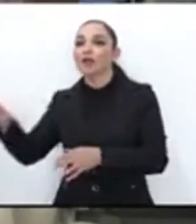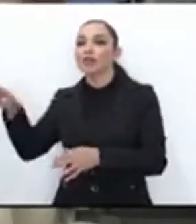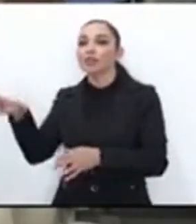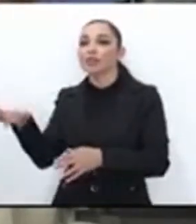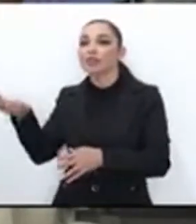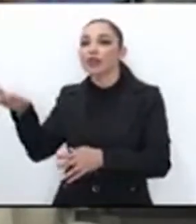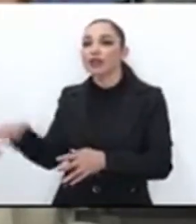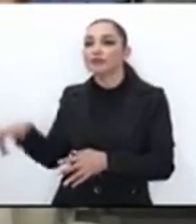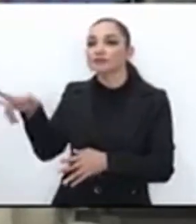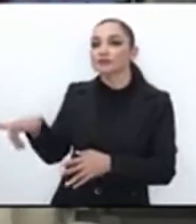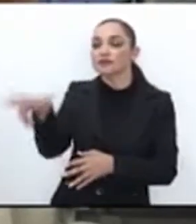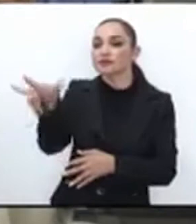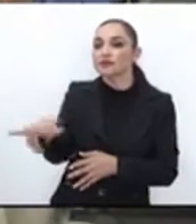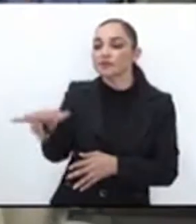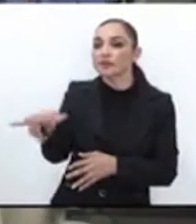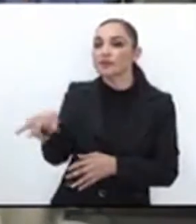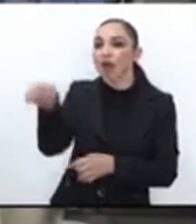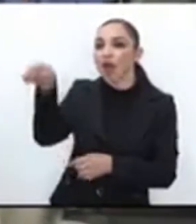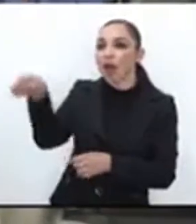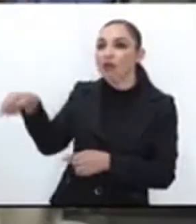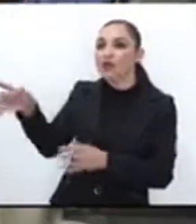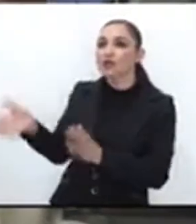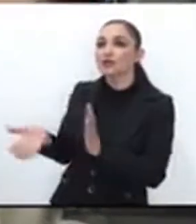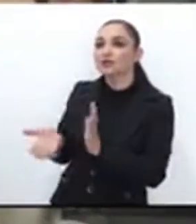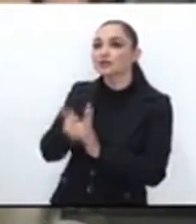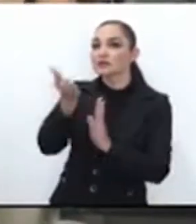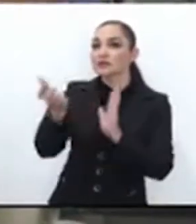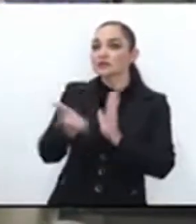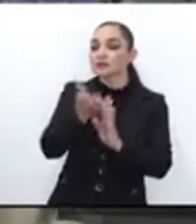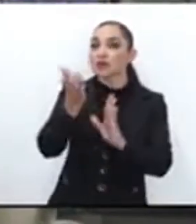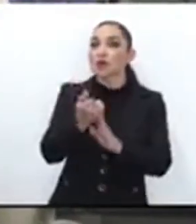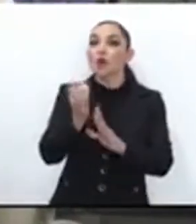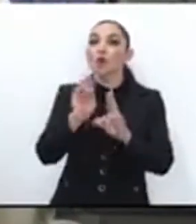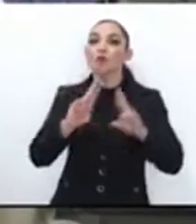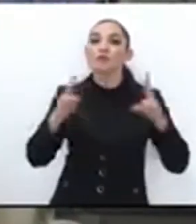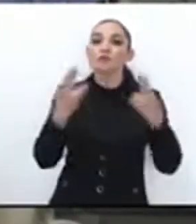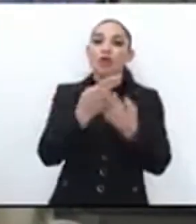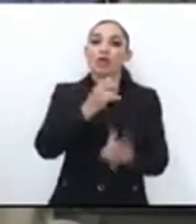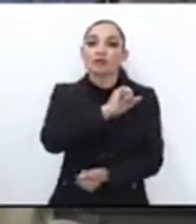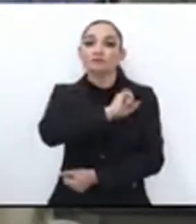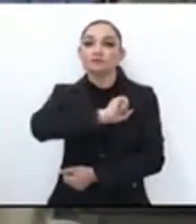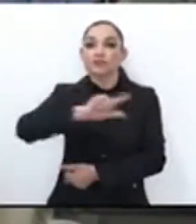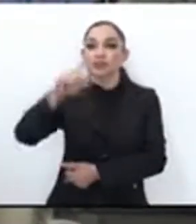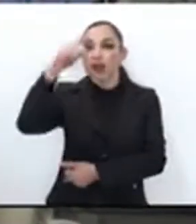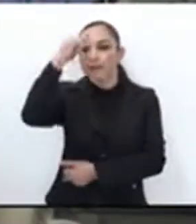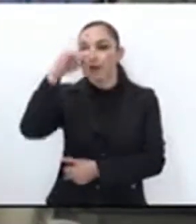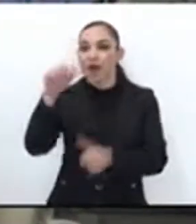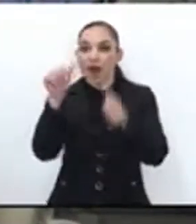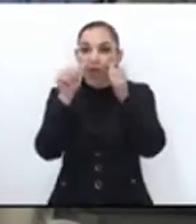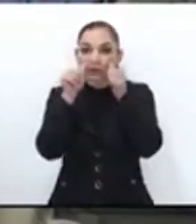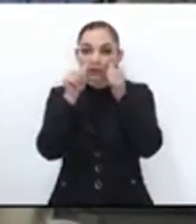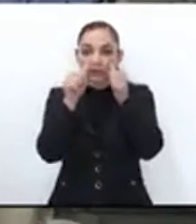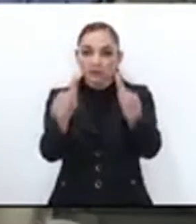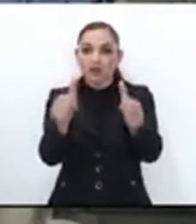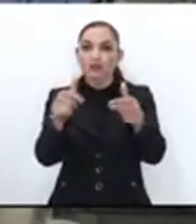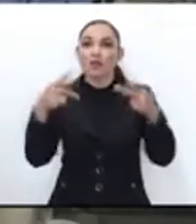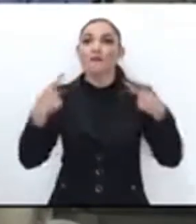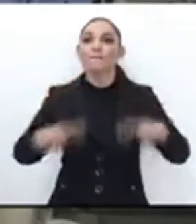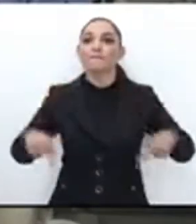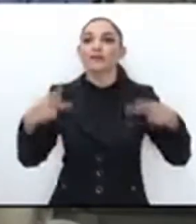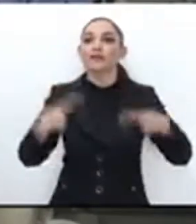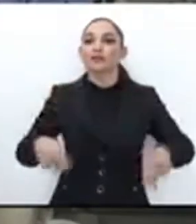se construyó también aquí esta unidad especial para atender a gente que